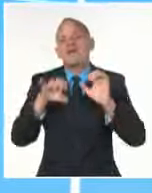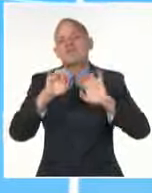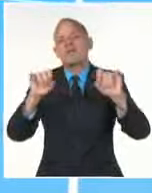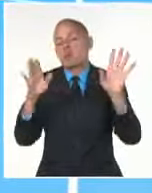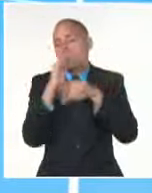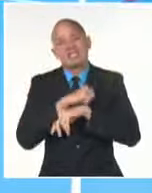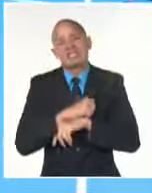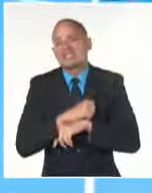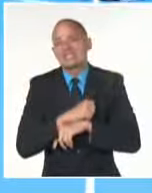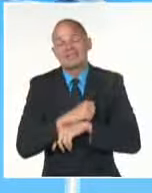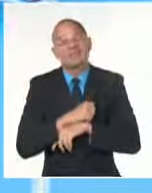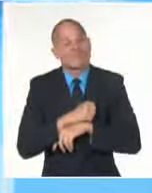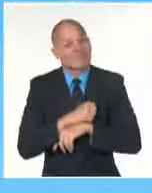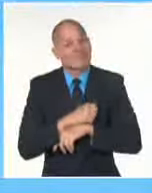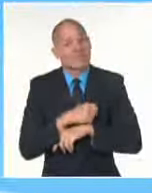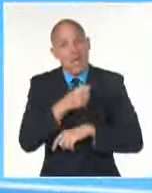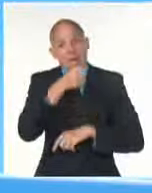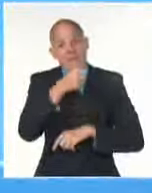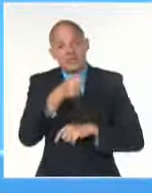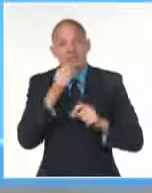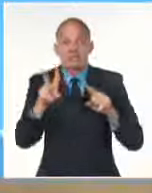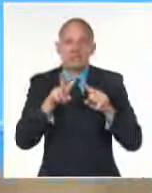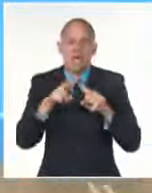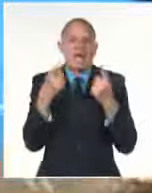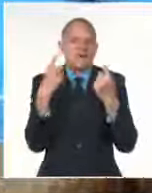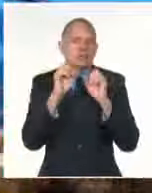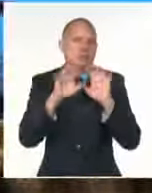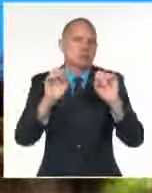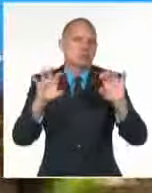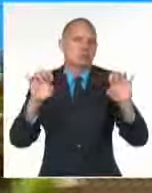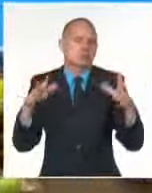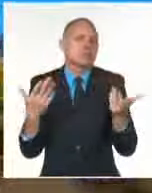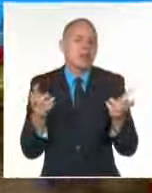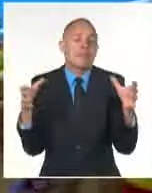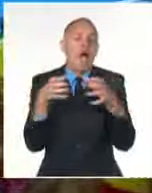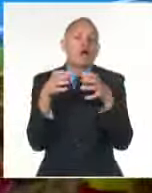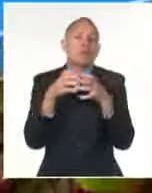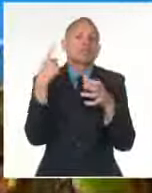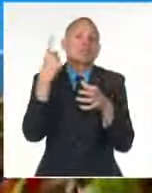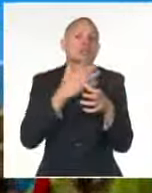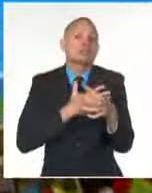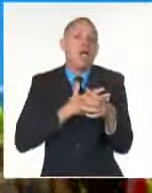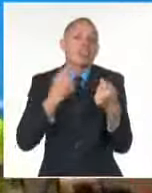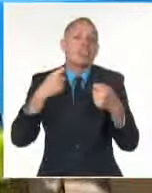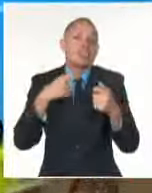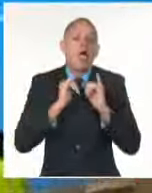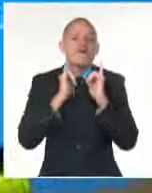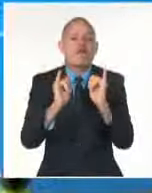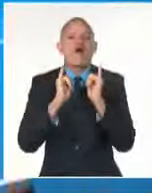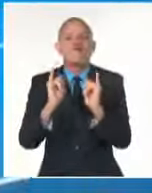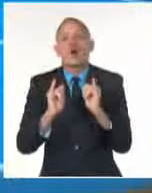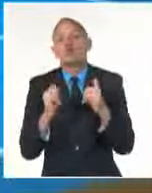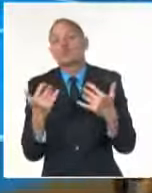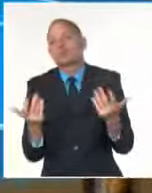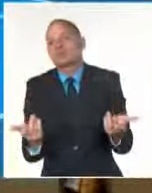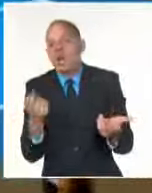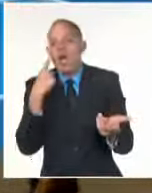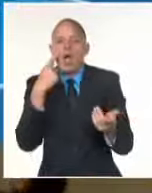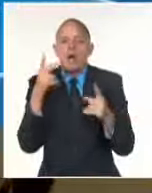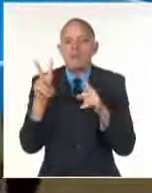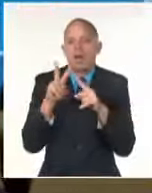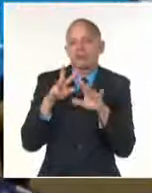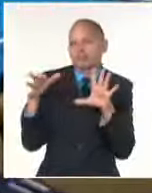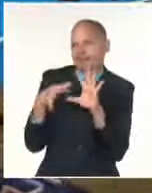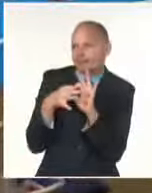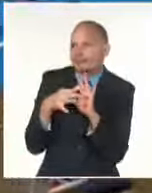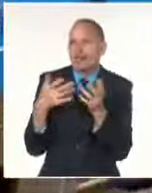prensa tenemos una gran responsabilidad y también la Comisión Nacional, que debe propiciar más acercamiento con los medios y en la medida